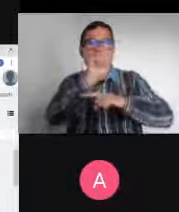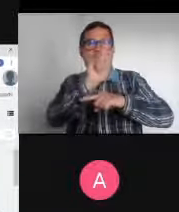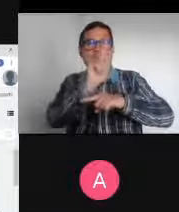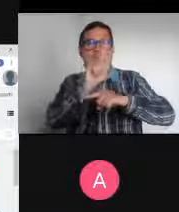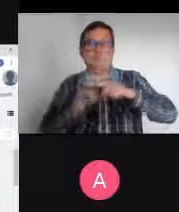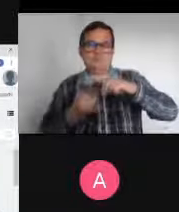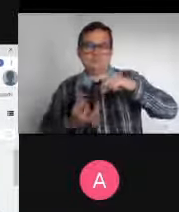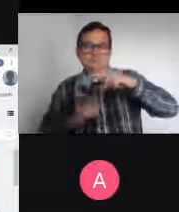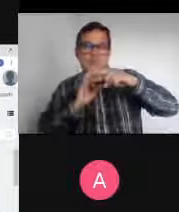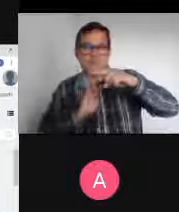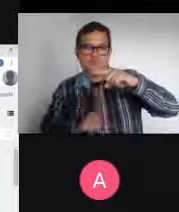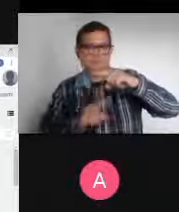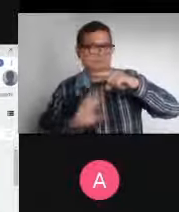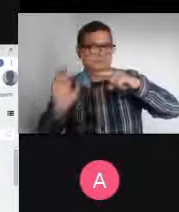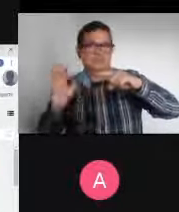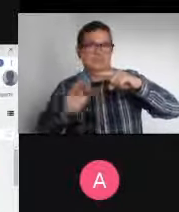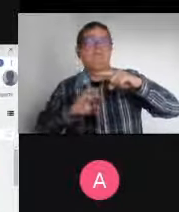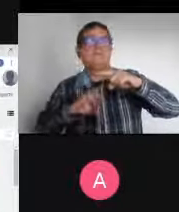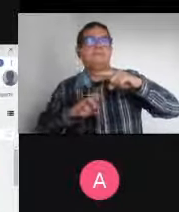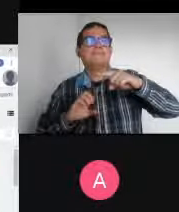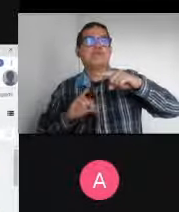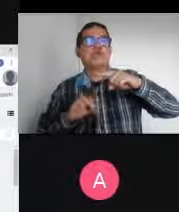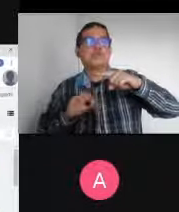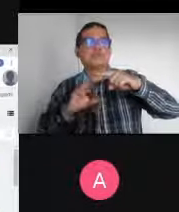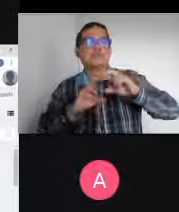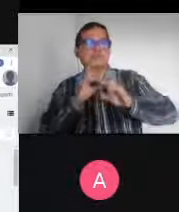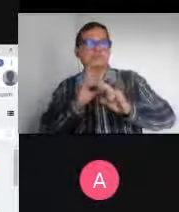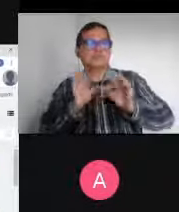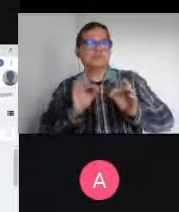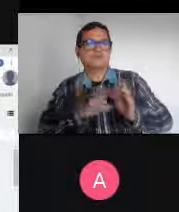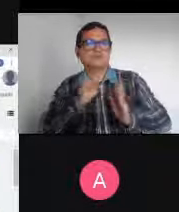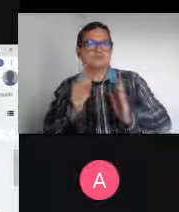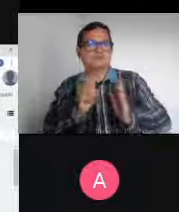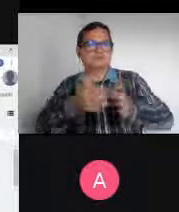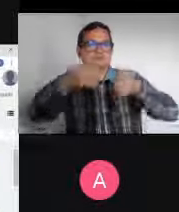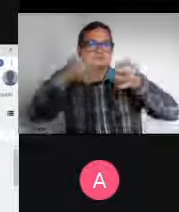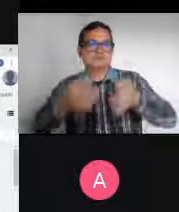1 sobre el periodo y ahí obtenemos la frecuencia como tal.